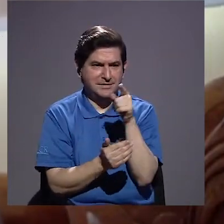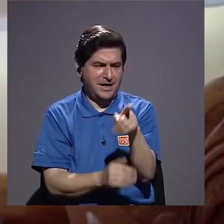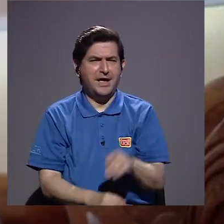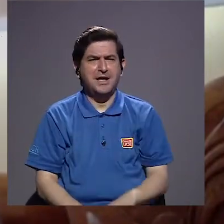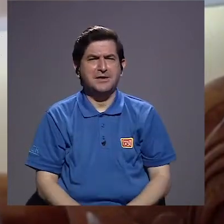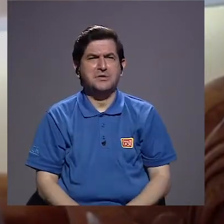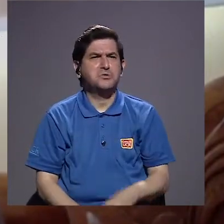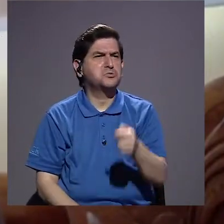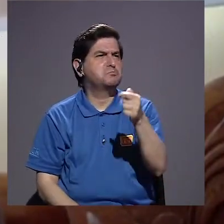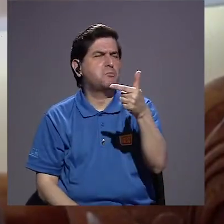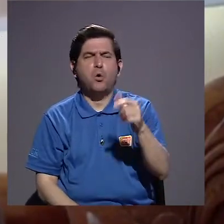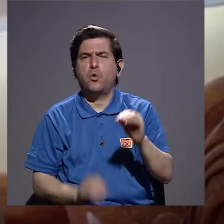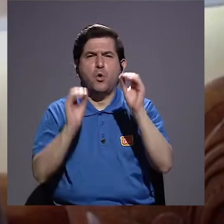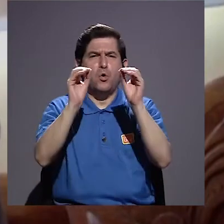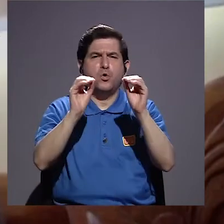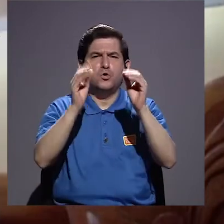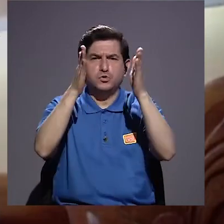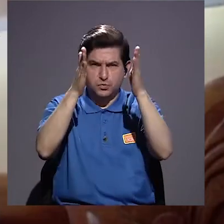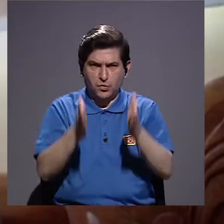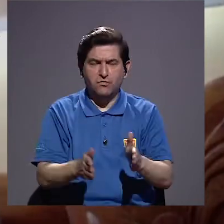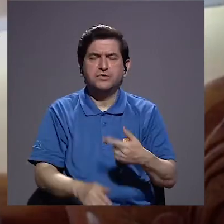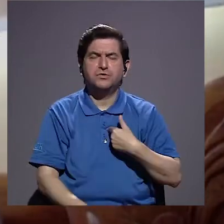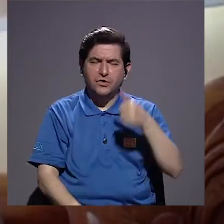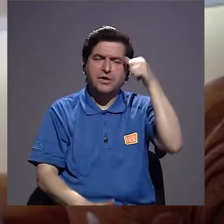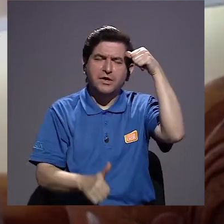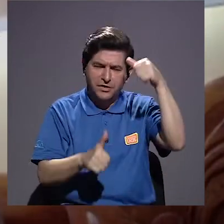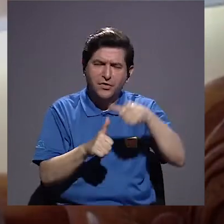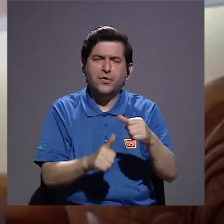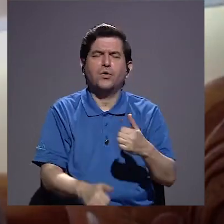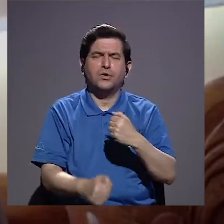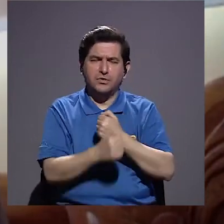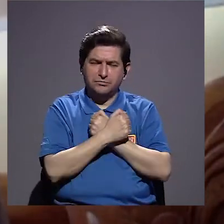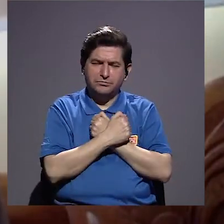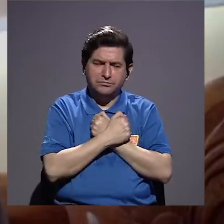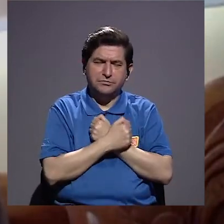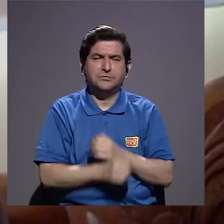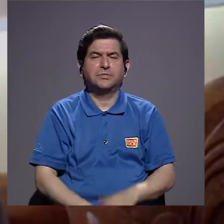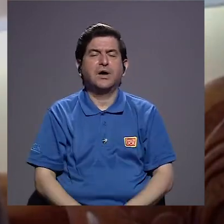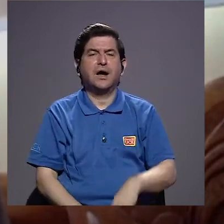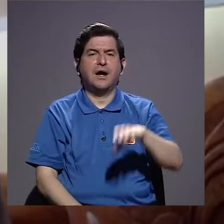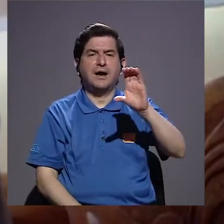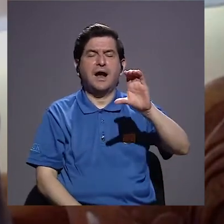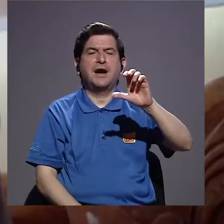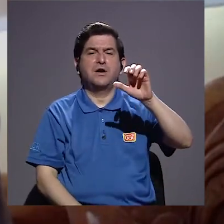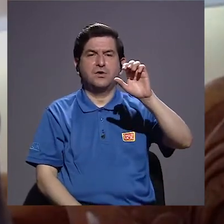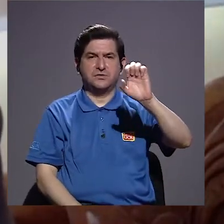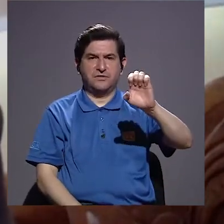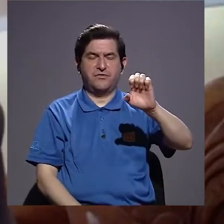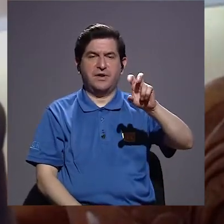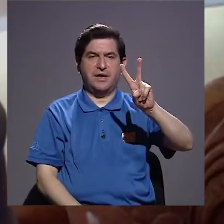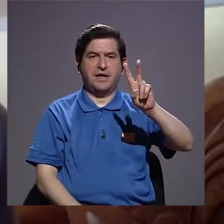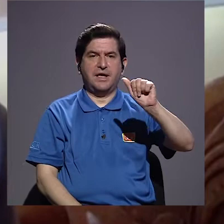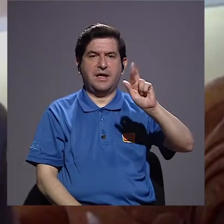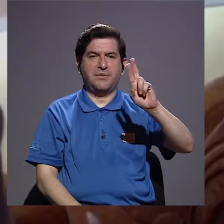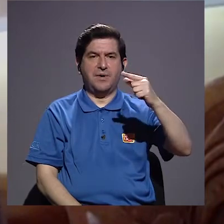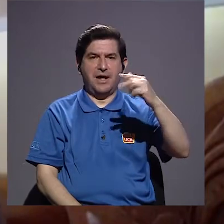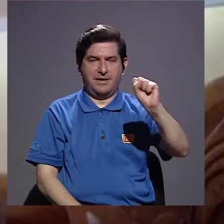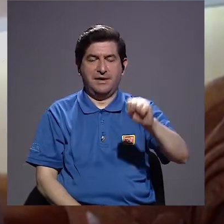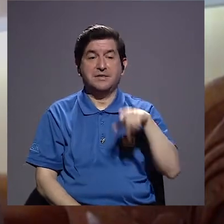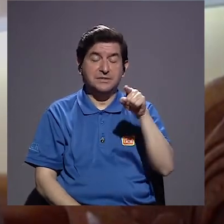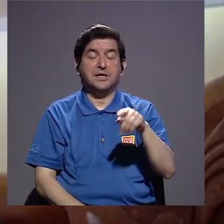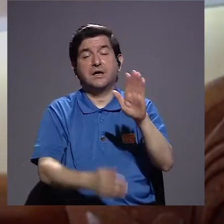había muy pocos varones, recuerdo siempre con mucho cariño al profesor Carlos Enrique Vargas, que nos